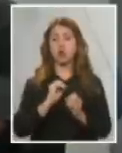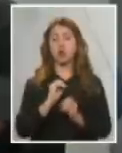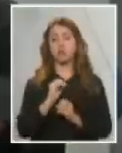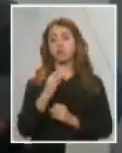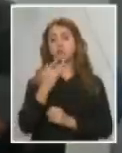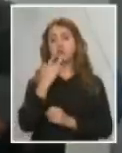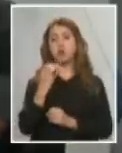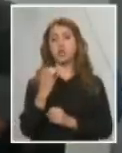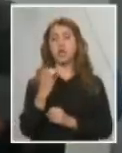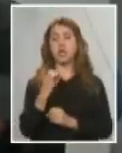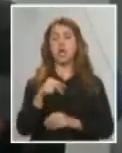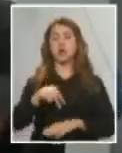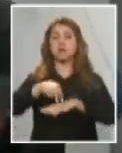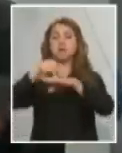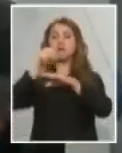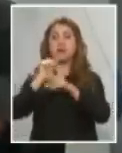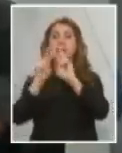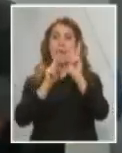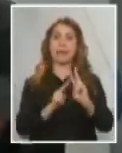una mantención de lado...